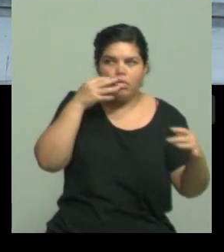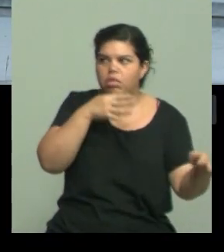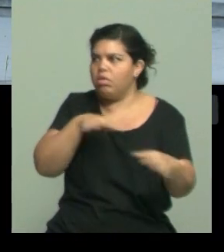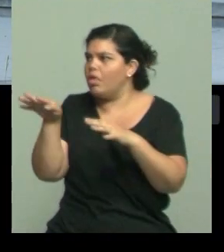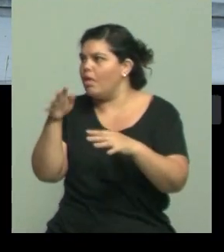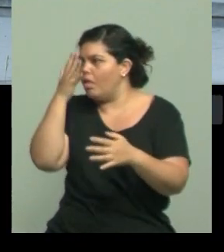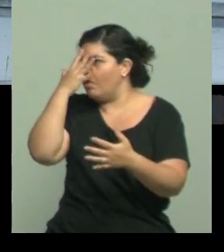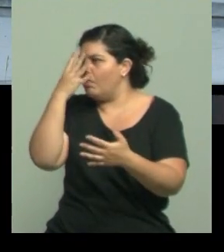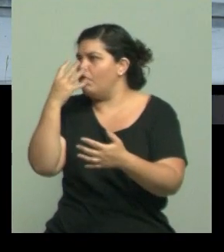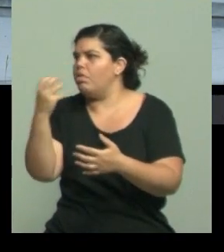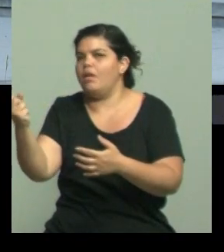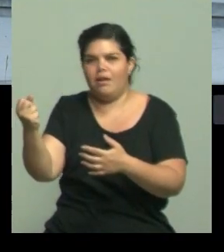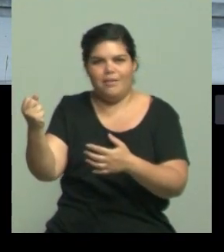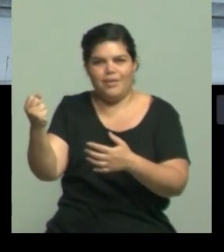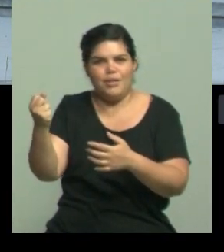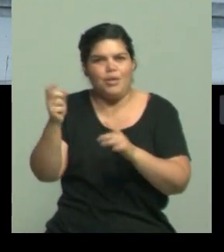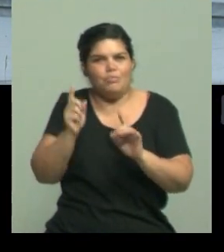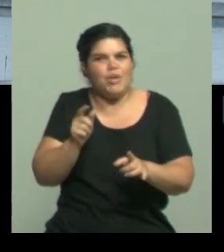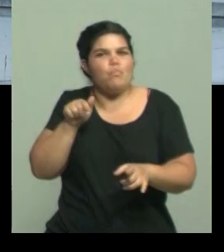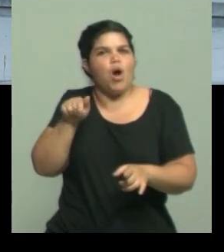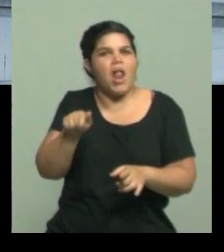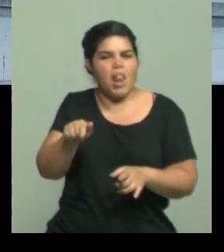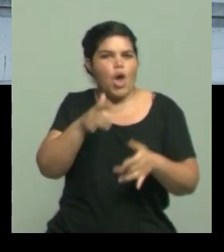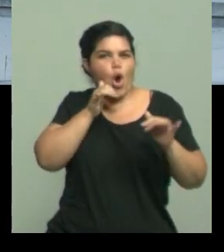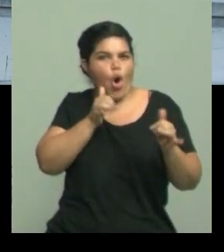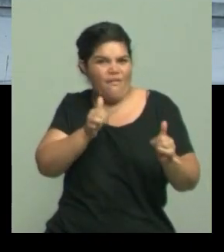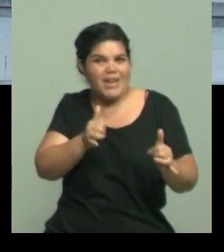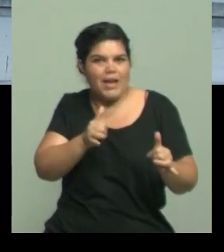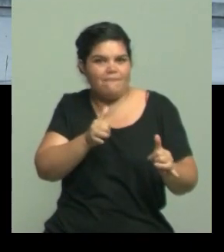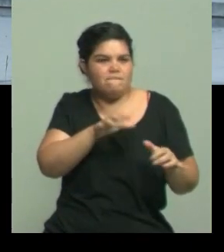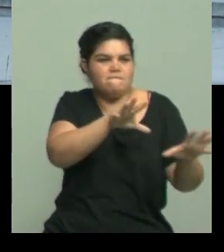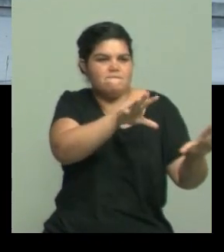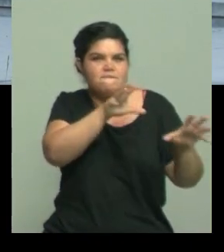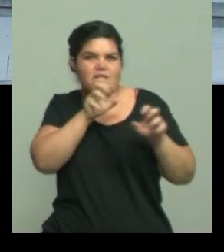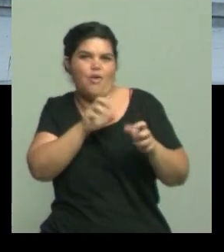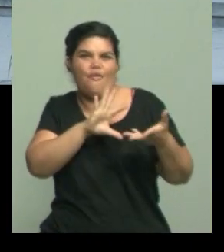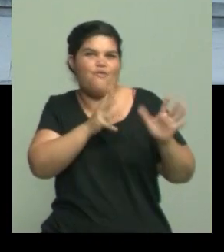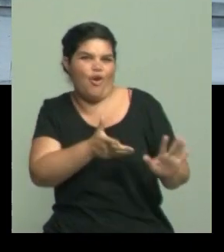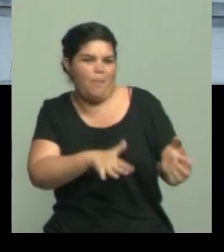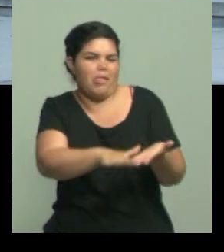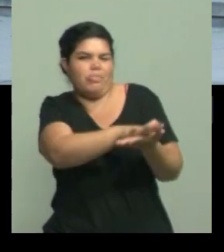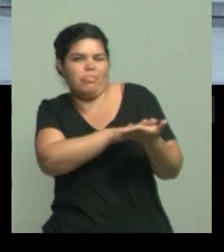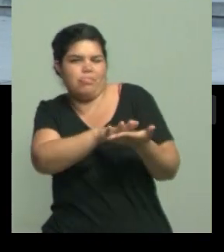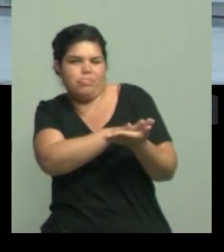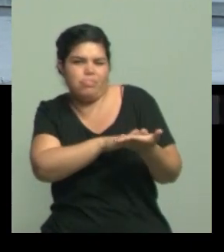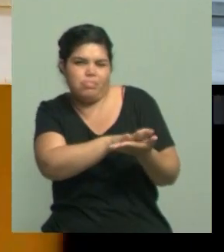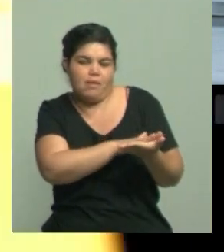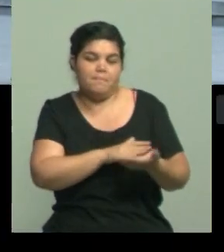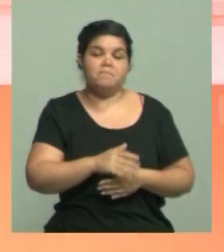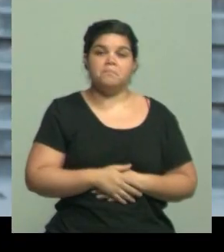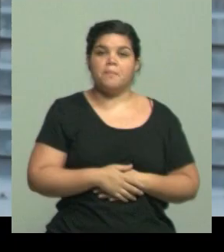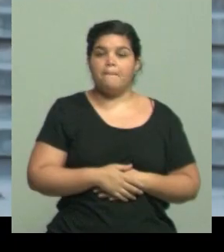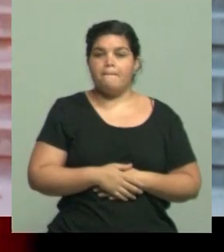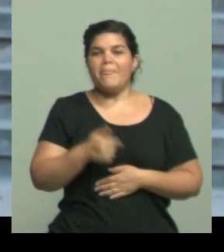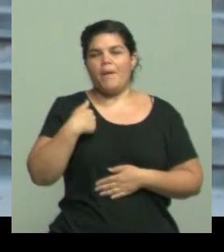dan predominio, o mejor dicho, espacio a los jóvenes, es porque les rinde desde el punto de vista comercial. Estoy pensando más en la televisión. Claro. Estoy pensando en la